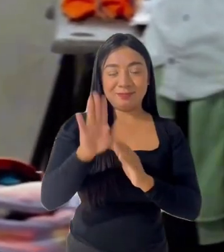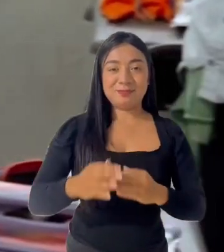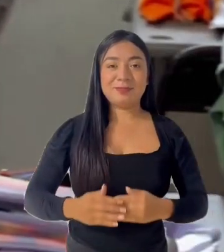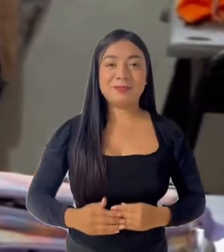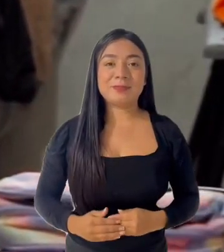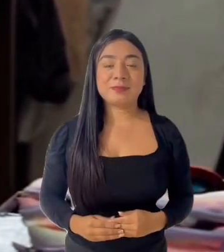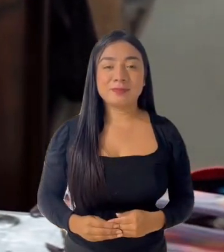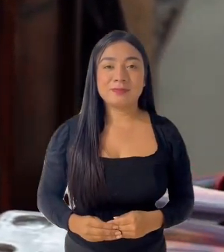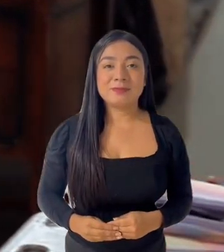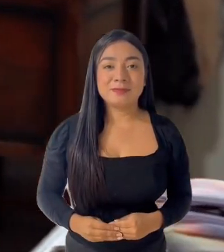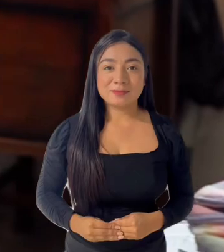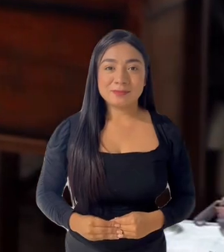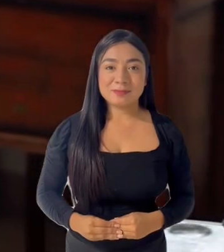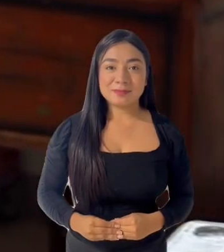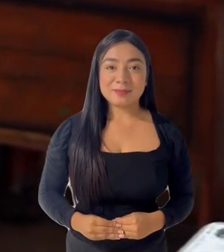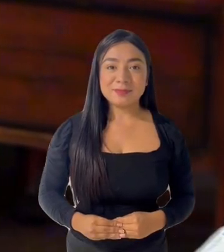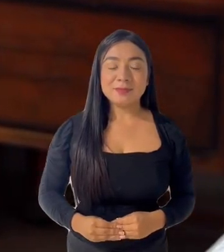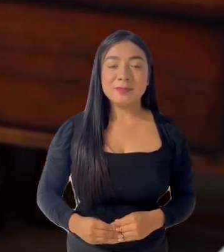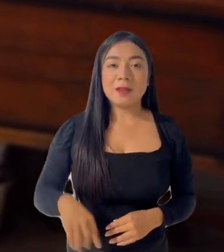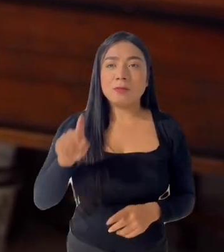sociedad.